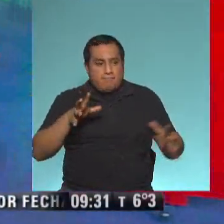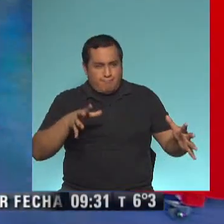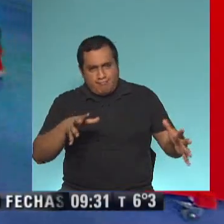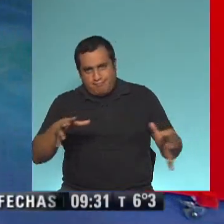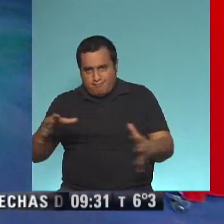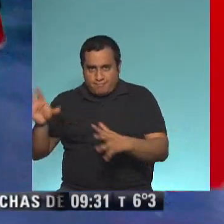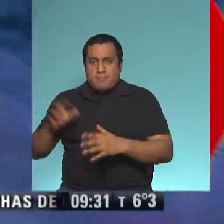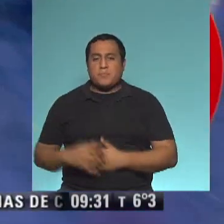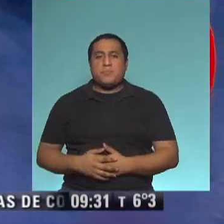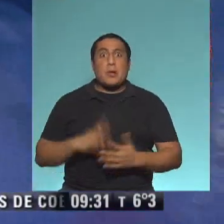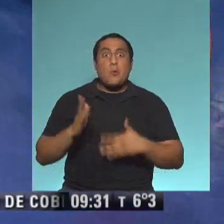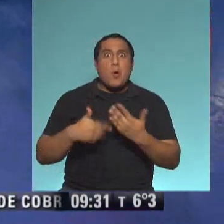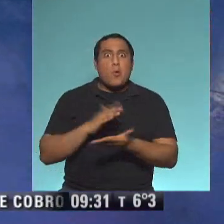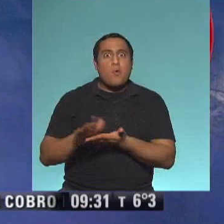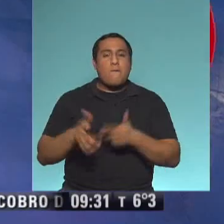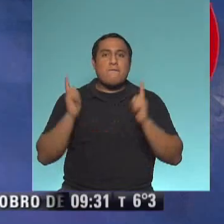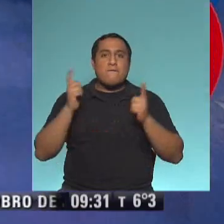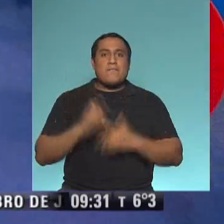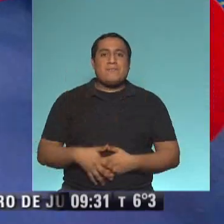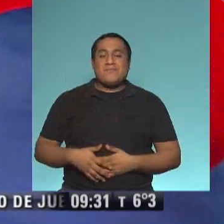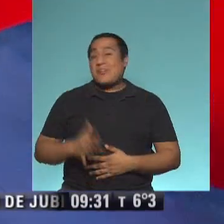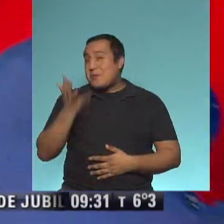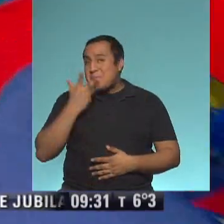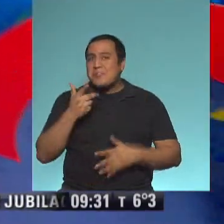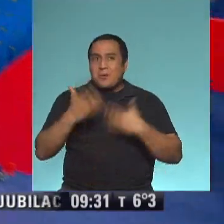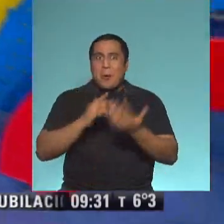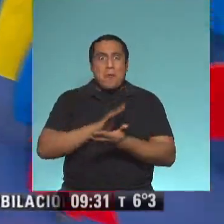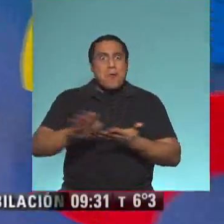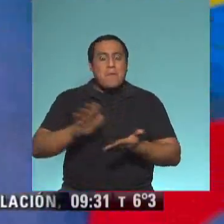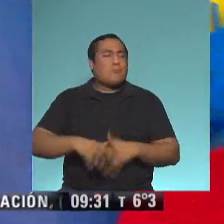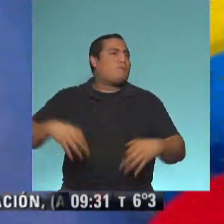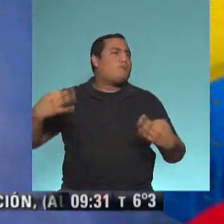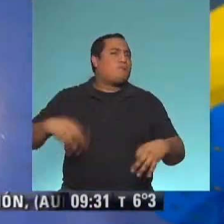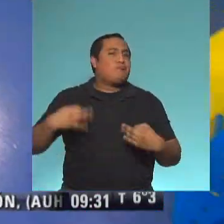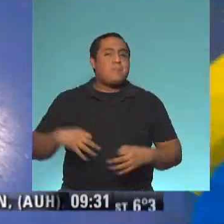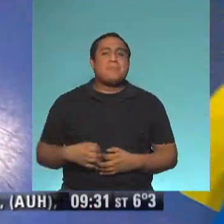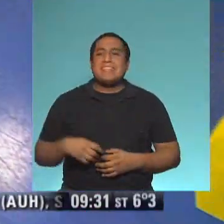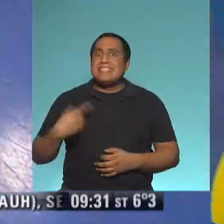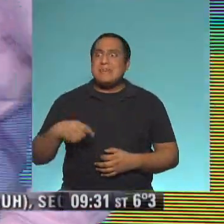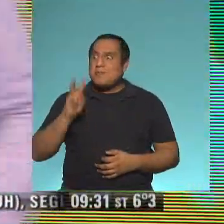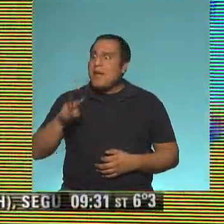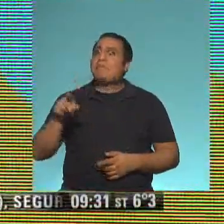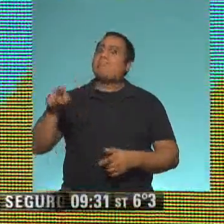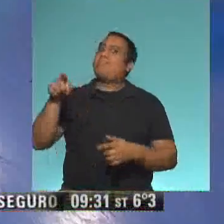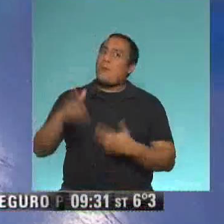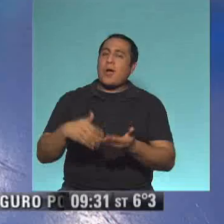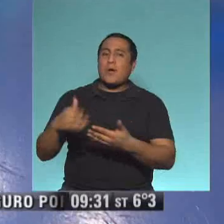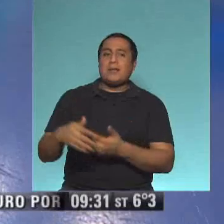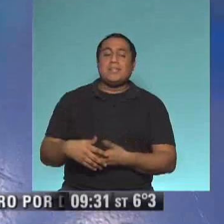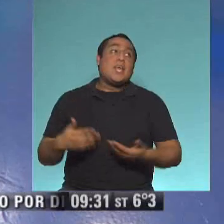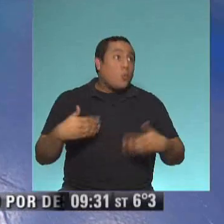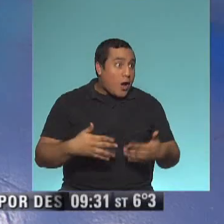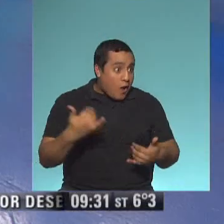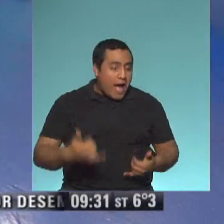esos esto. Juegos nuevos que tenemos acá en la sala. ¿Cómo les gustan esos juegos nuevos? Sí. Están buenísimos. Siempre los engancho jugando. Y si es juegos, uno juega.